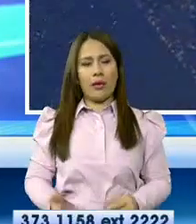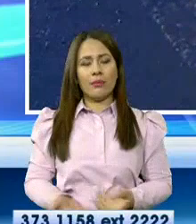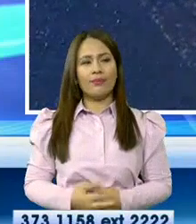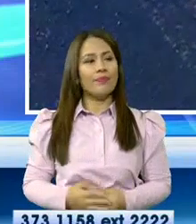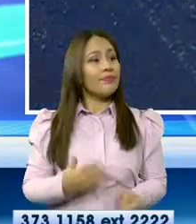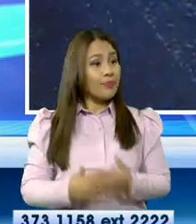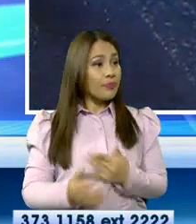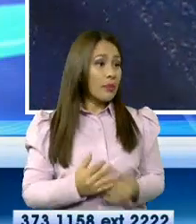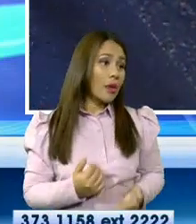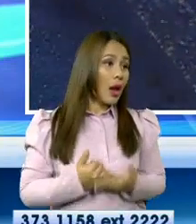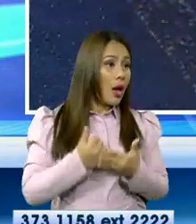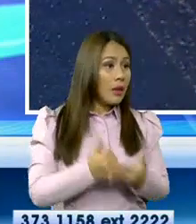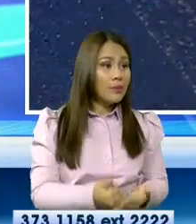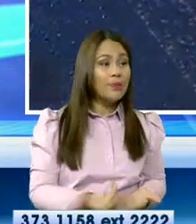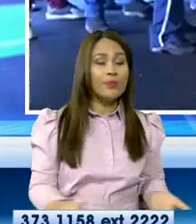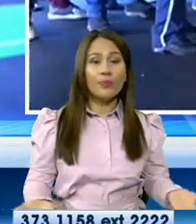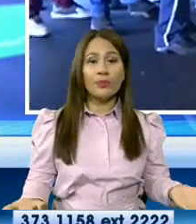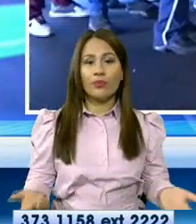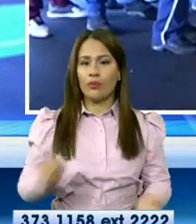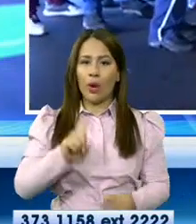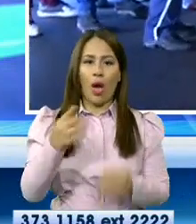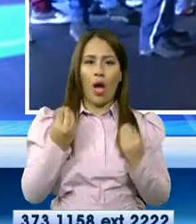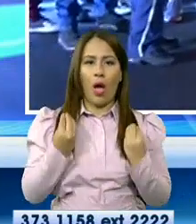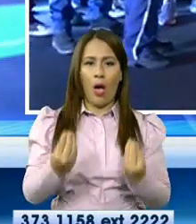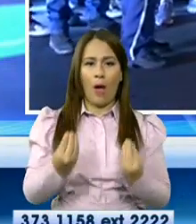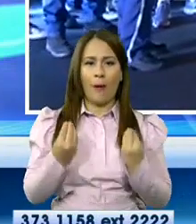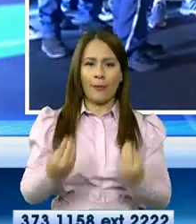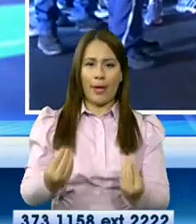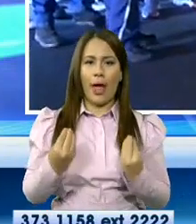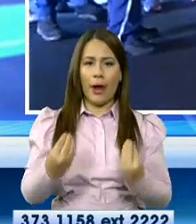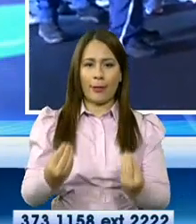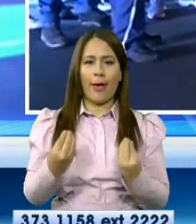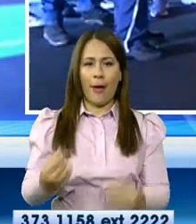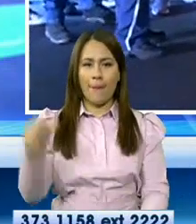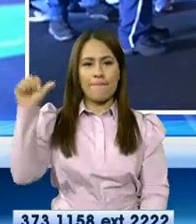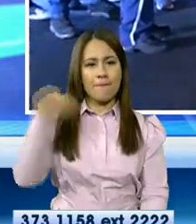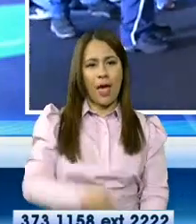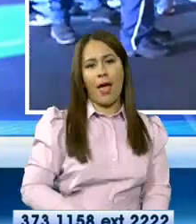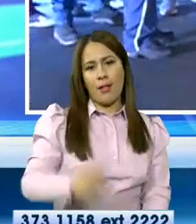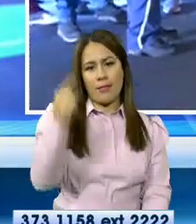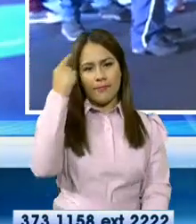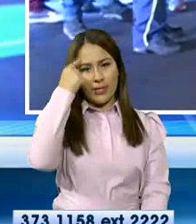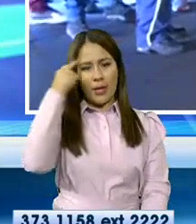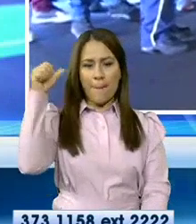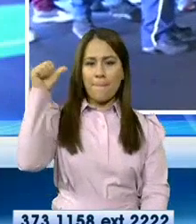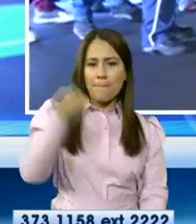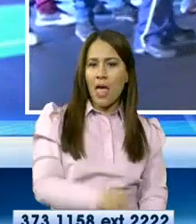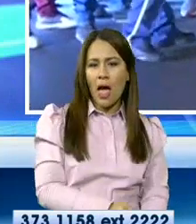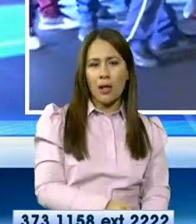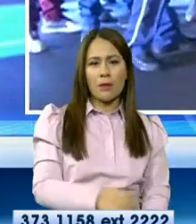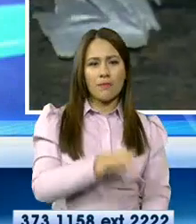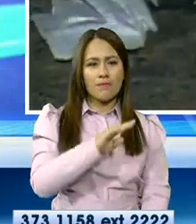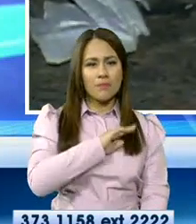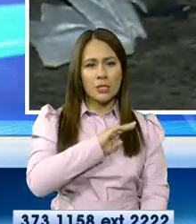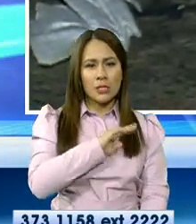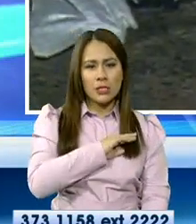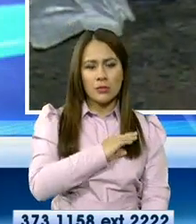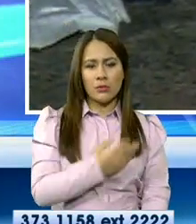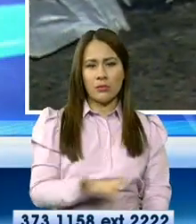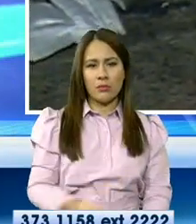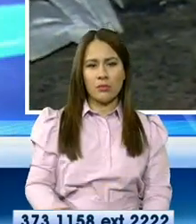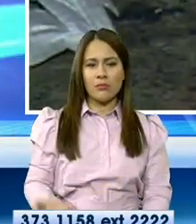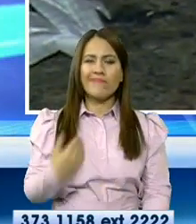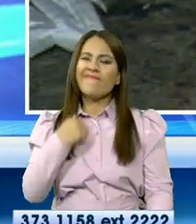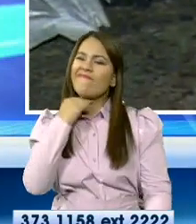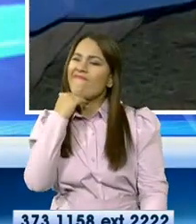les asistía? No, en un acto de cobardía, de mala fe, de inhumanos, ¿verdad? No les